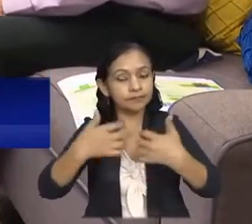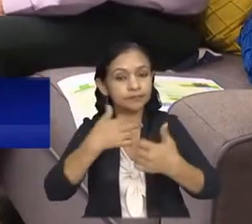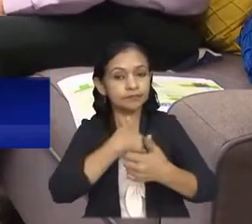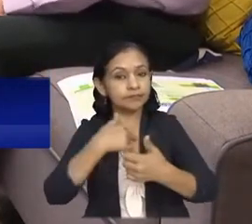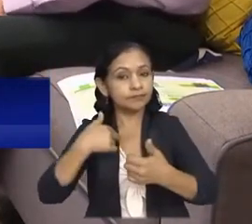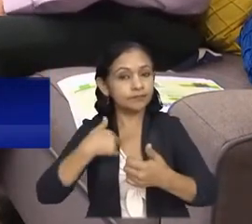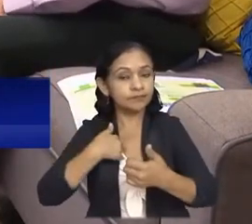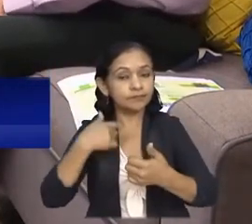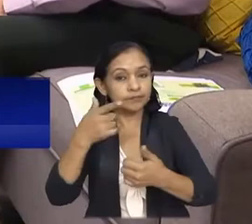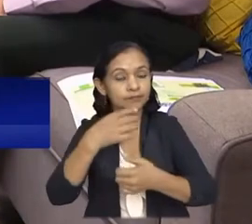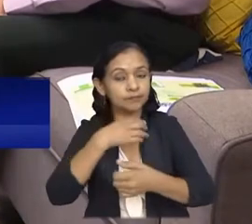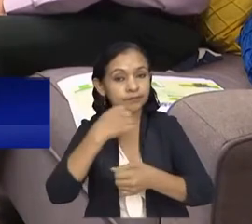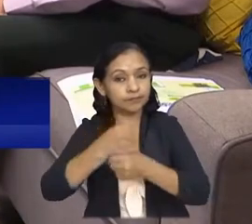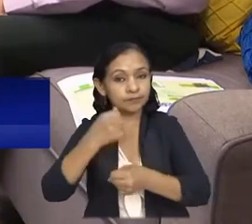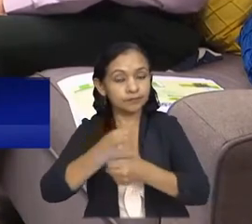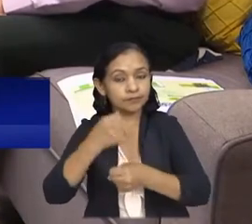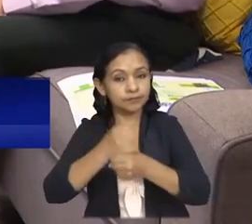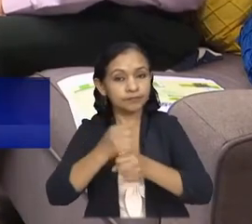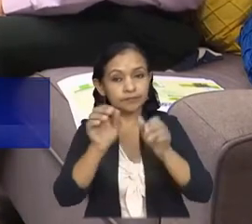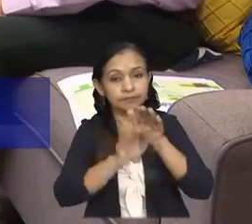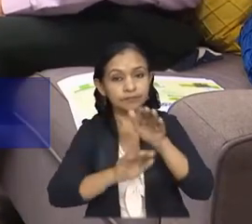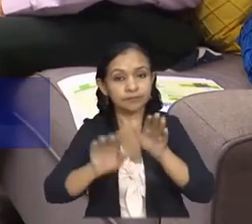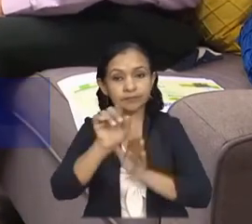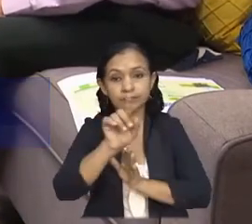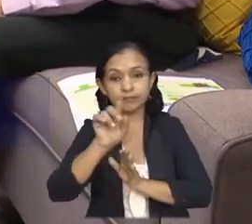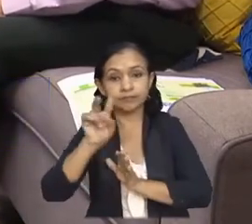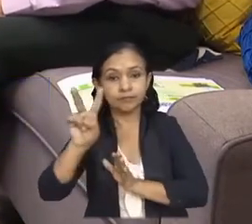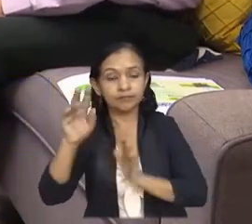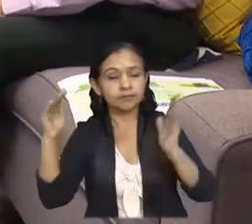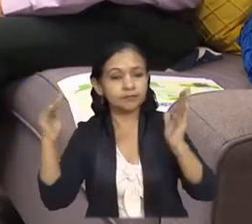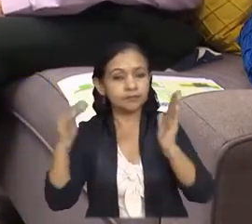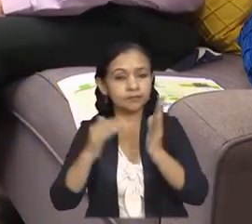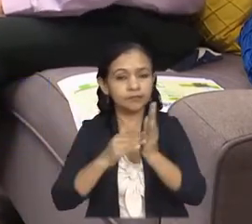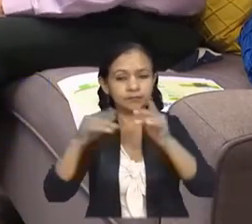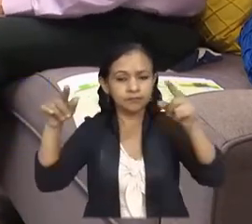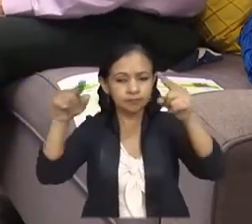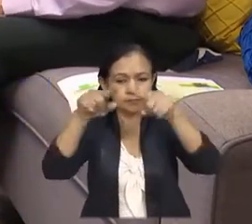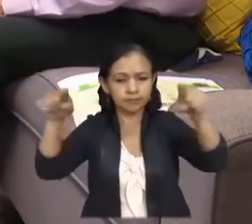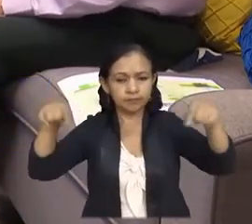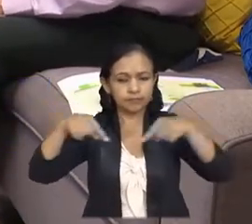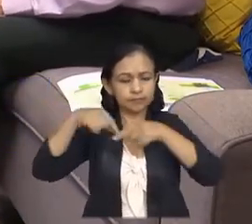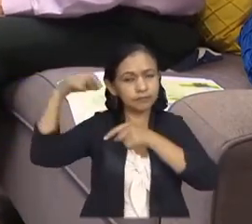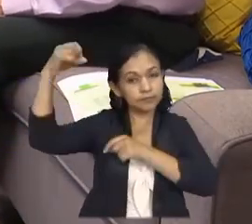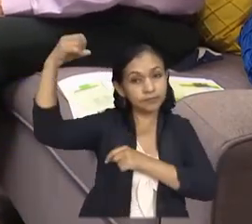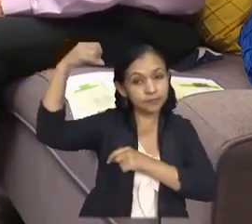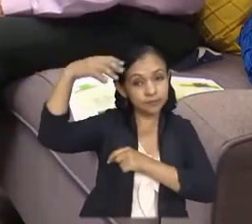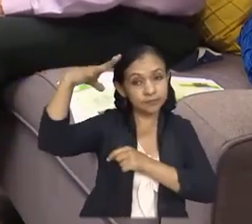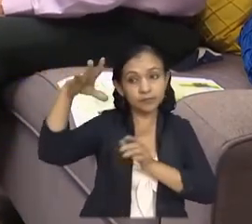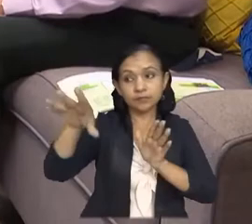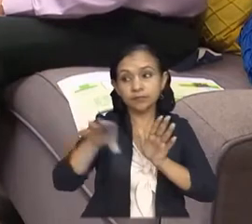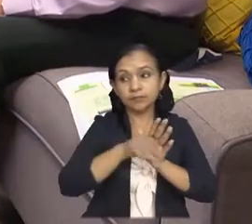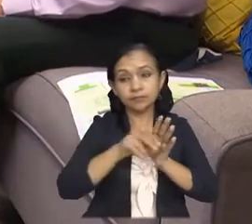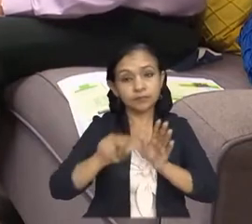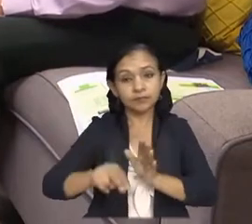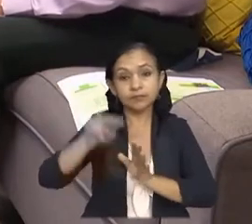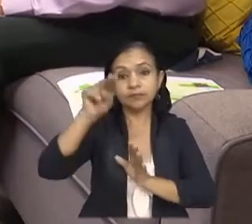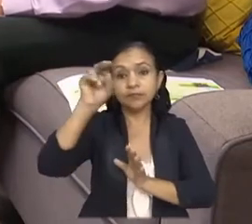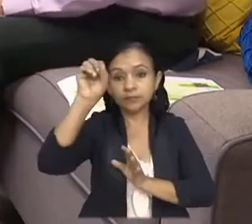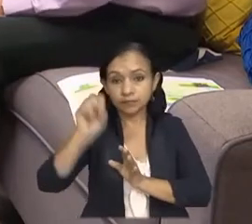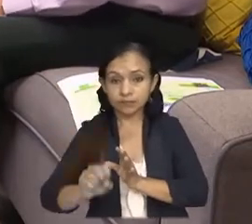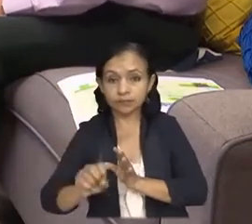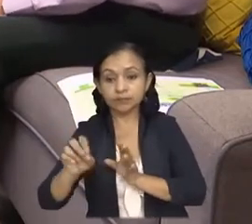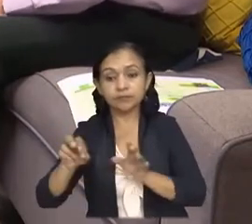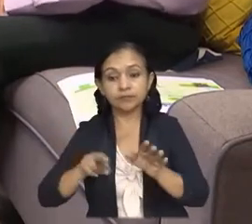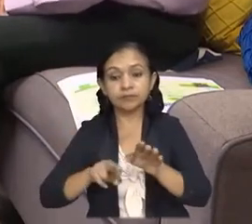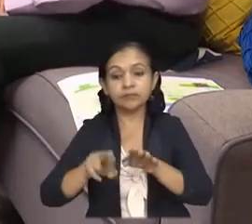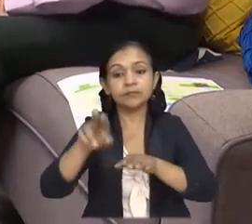ejecutar los más de 12 mil paneles solares para, como te mencionaba, Caribe Norte, Caribe Sur y Río San